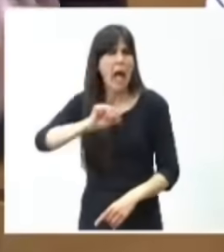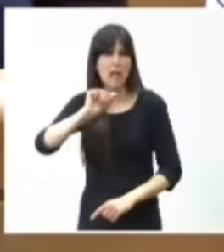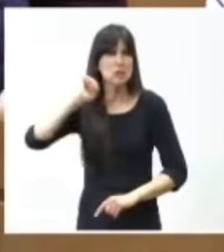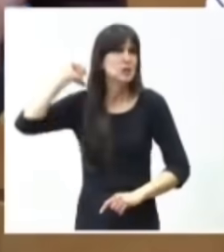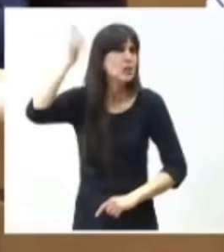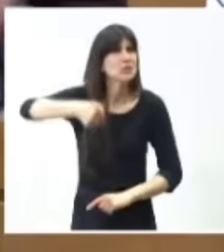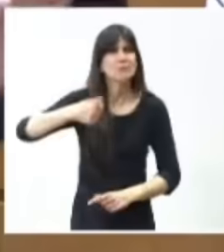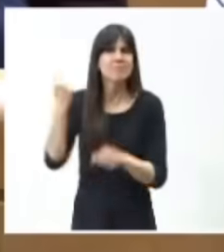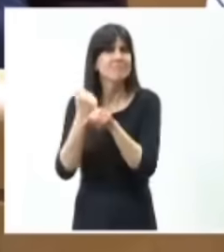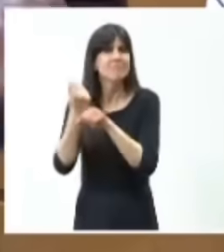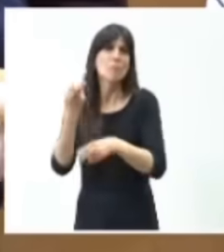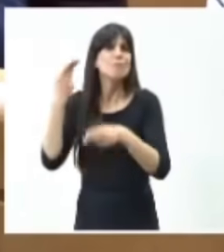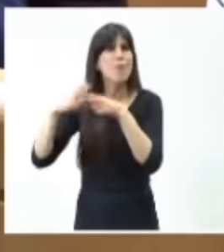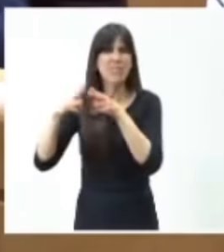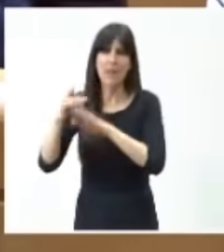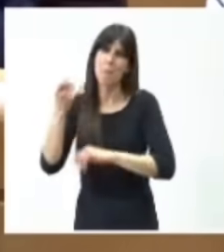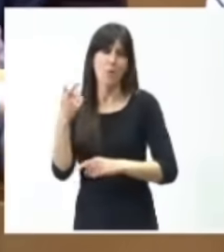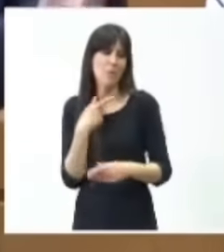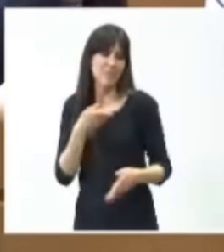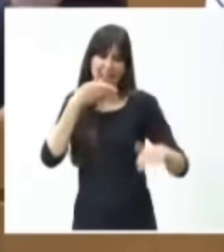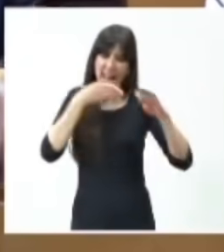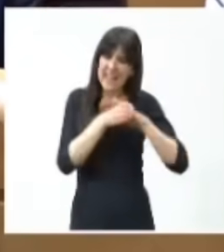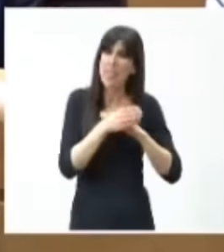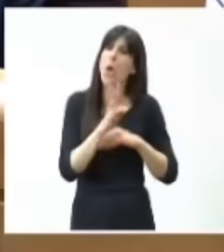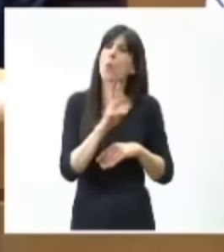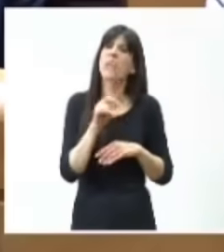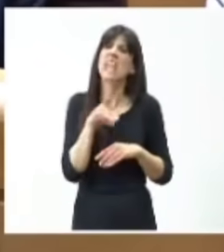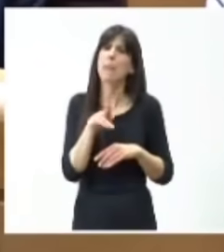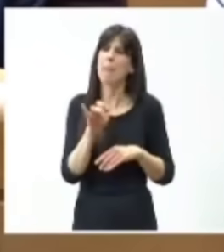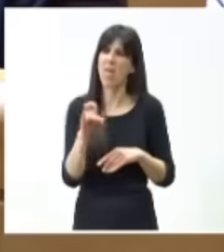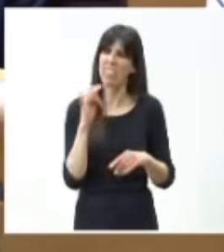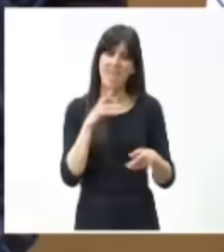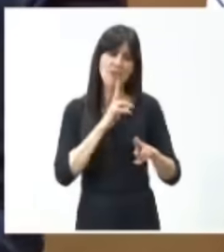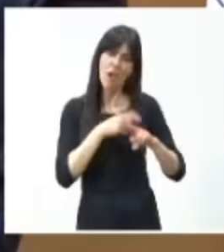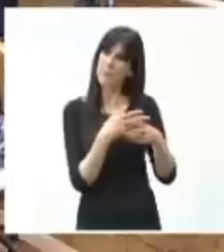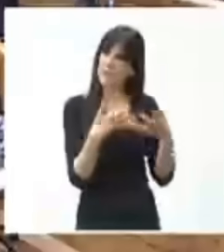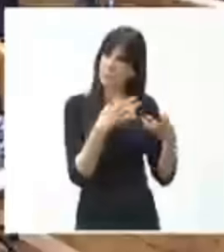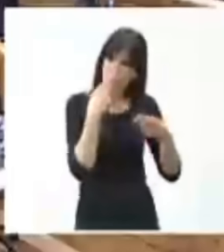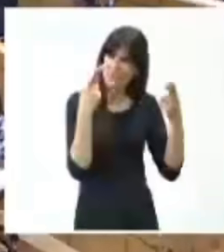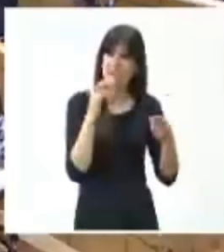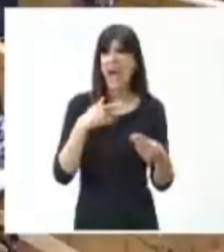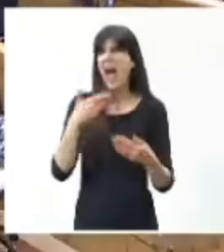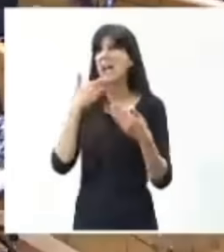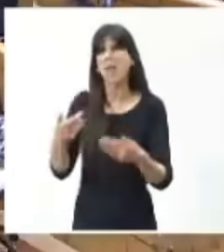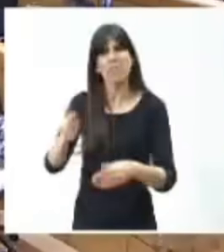política, tener una triste entrada en la Wikipedia y no me dé las gracias por ello. Gracias.